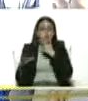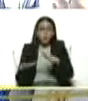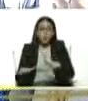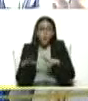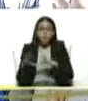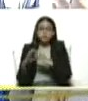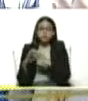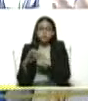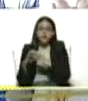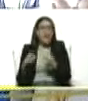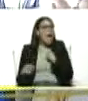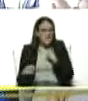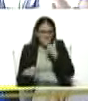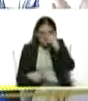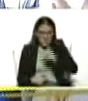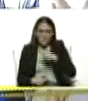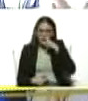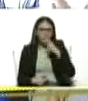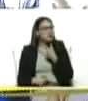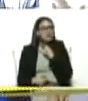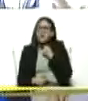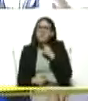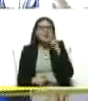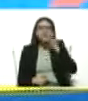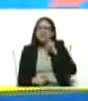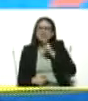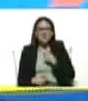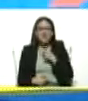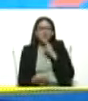A mí no me gusta la cebolla. No la como, pues.